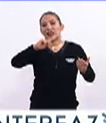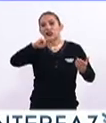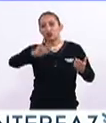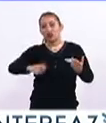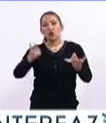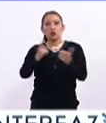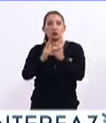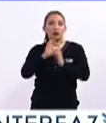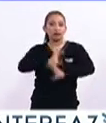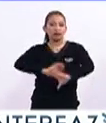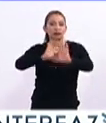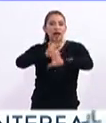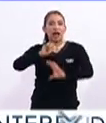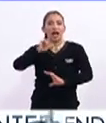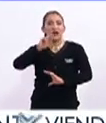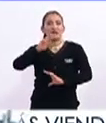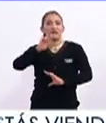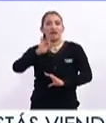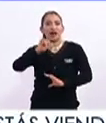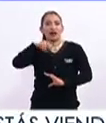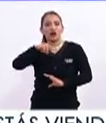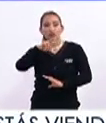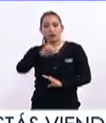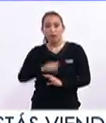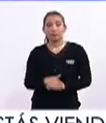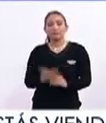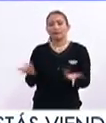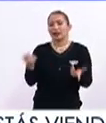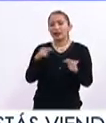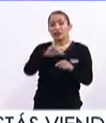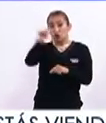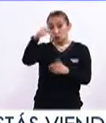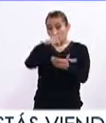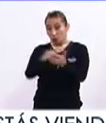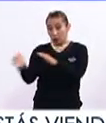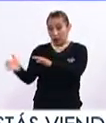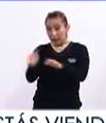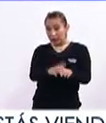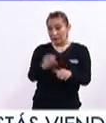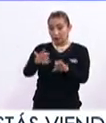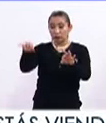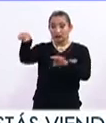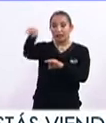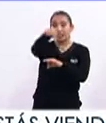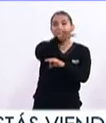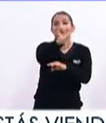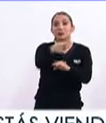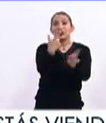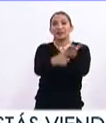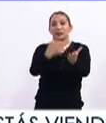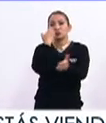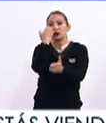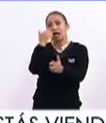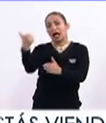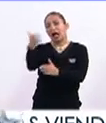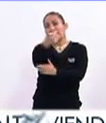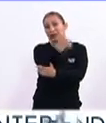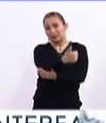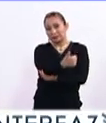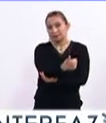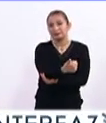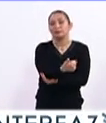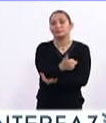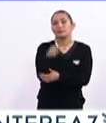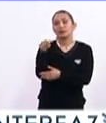Alfanova, etcétera, etcétera. Ese es un espacio. Y los otros espacios que son los fundamentales son las propias escuelas, las unidades